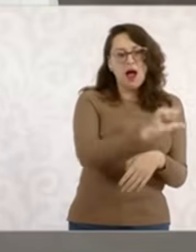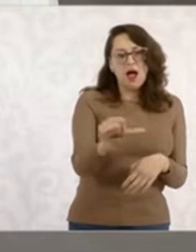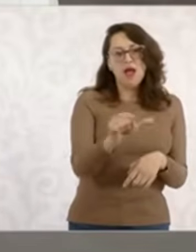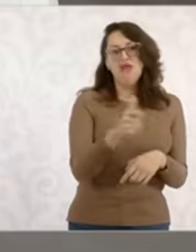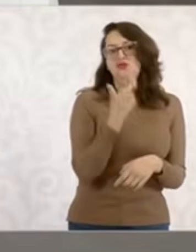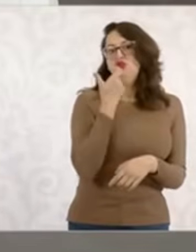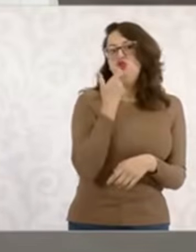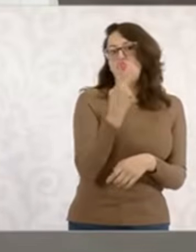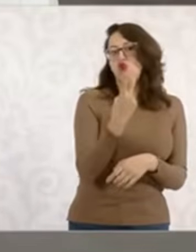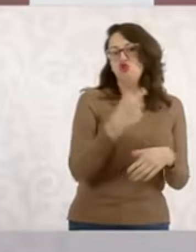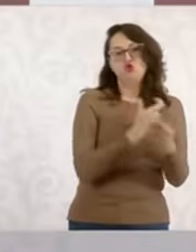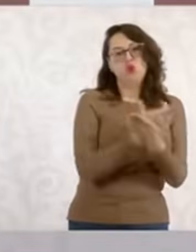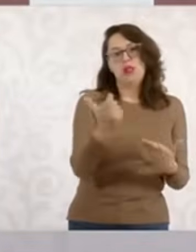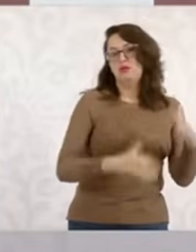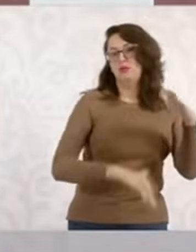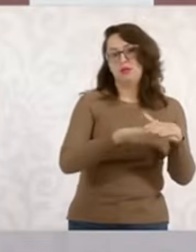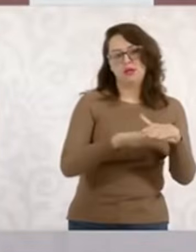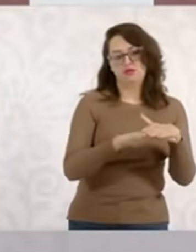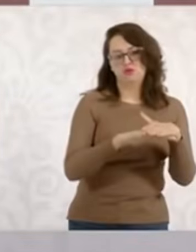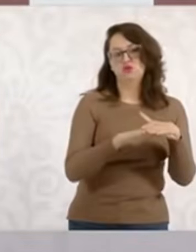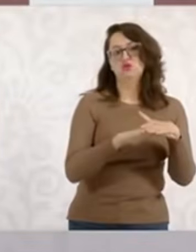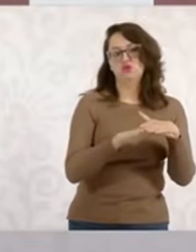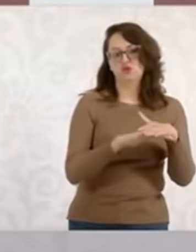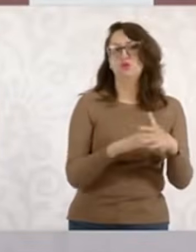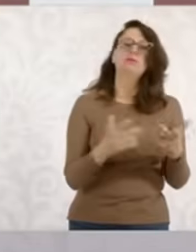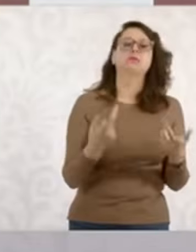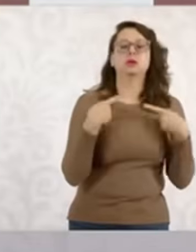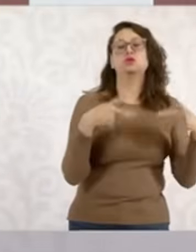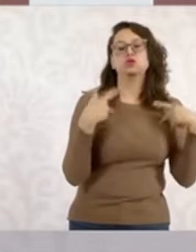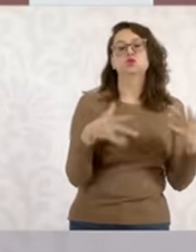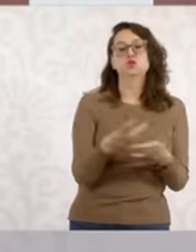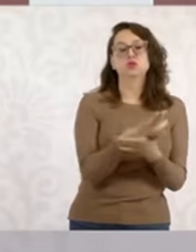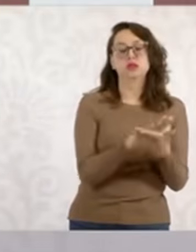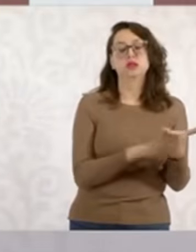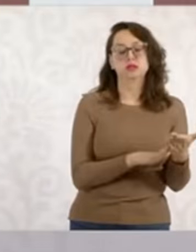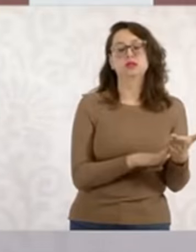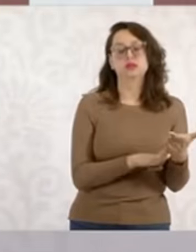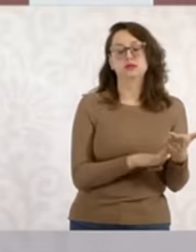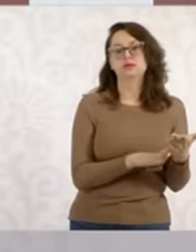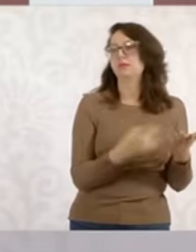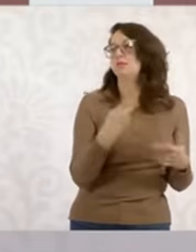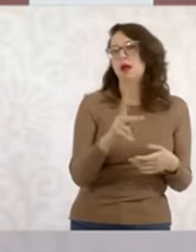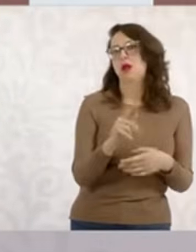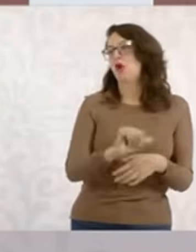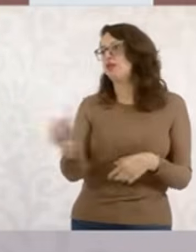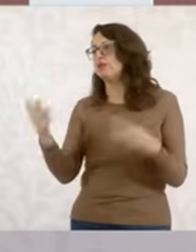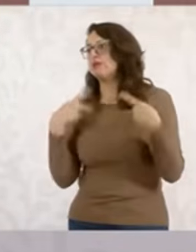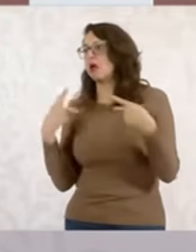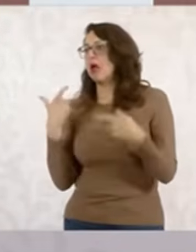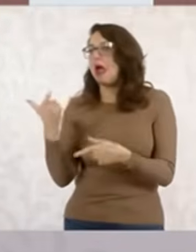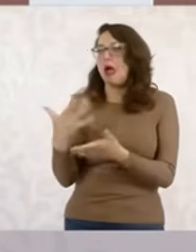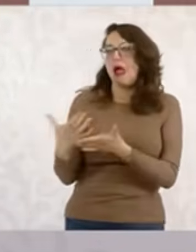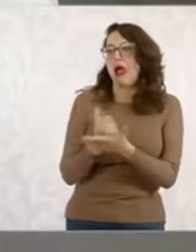programa de la presidenta, para los que menos ganan, a 1 y 2. Pero todo el mundo tiene derecho a un